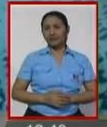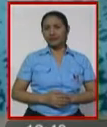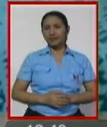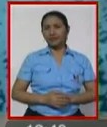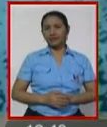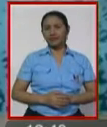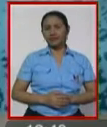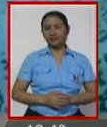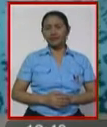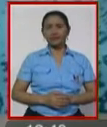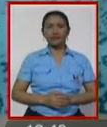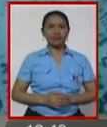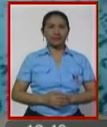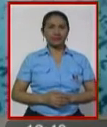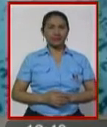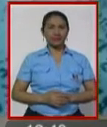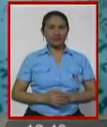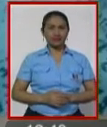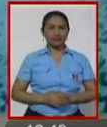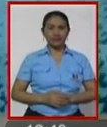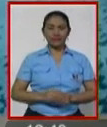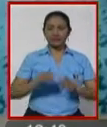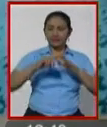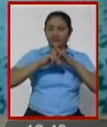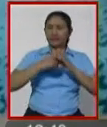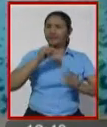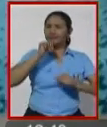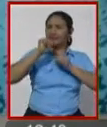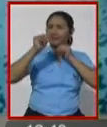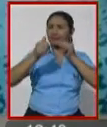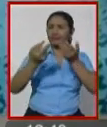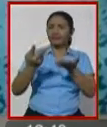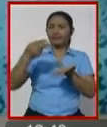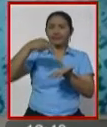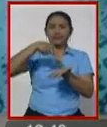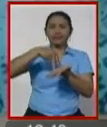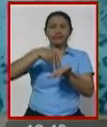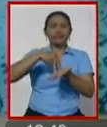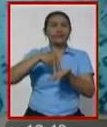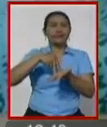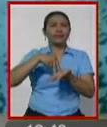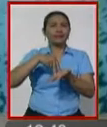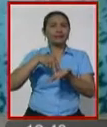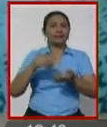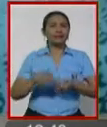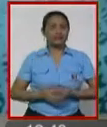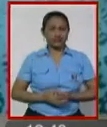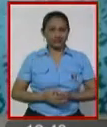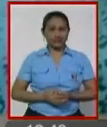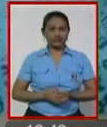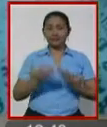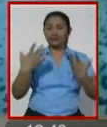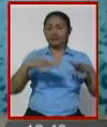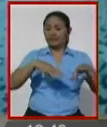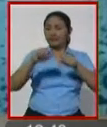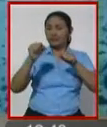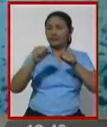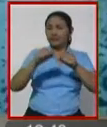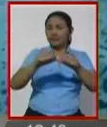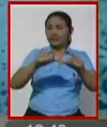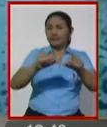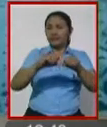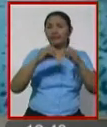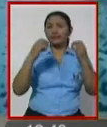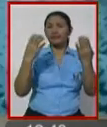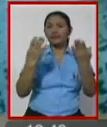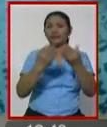hacer bulla, gritaban y yo me paré y me quise salir de ahí. No